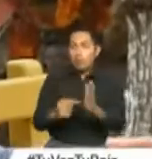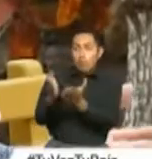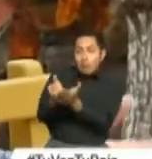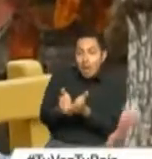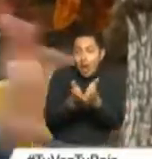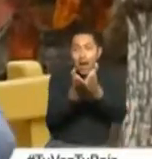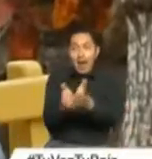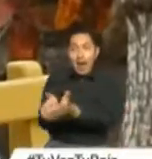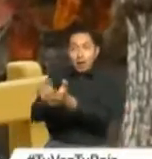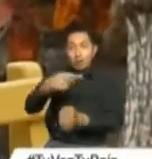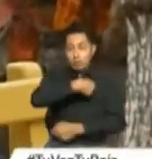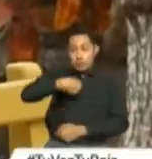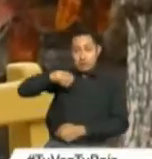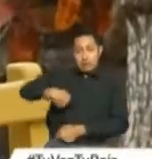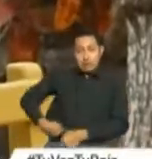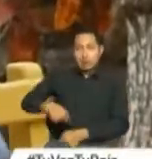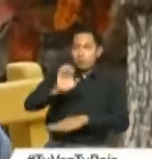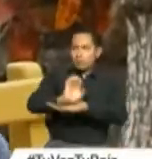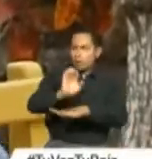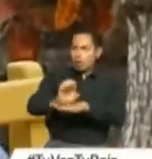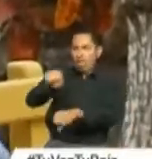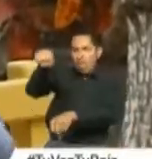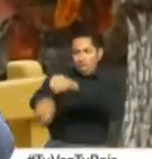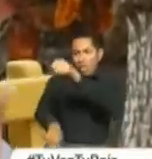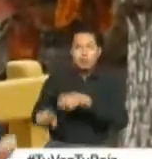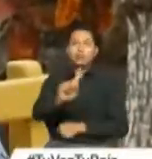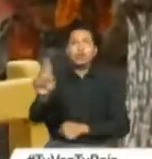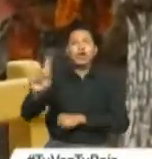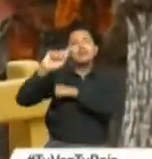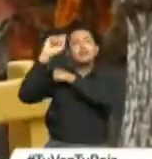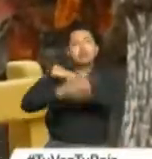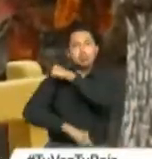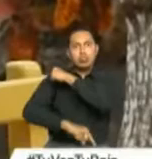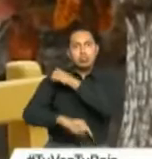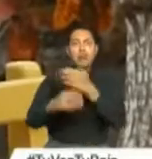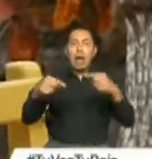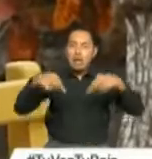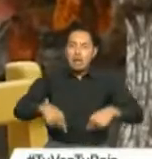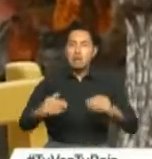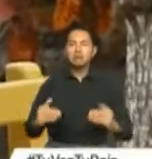al Ecuador como un referente, pero que también le deja una tarea de desarrollo, de capacidad